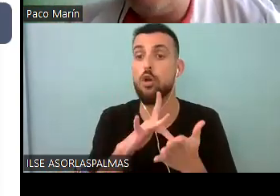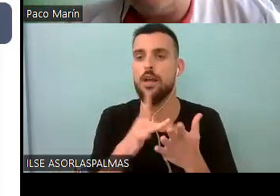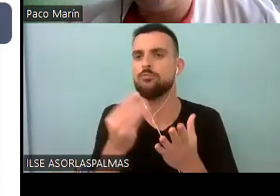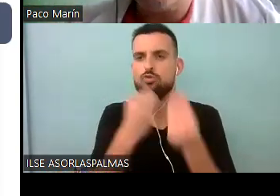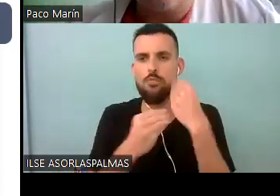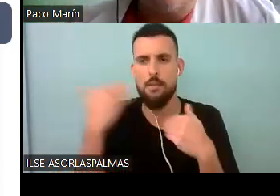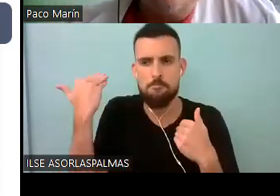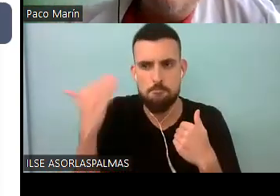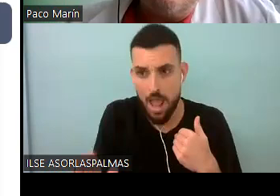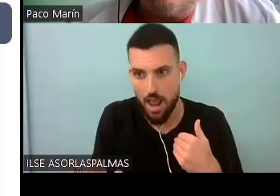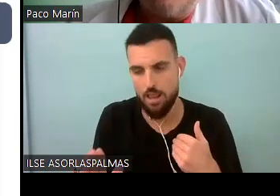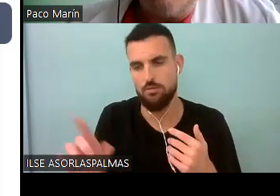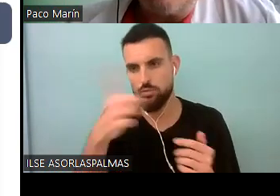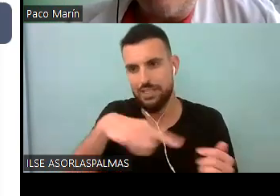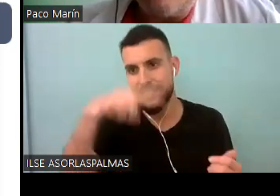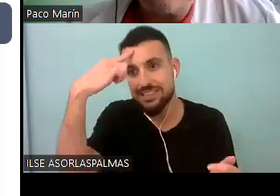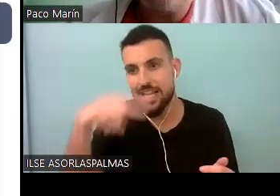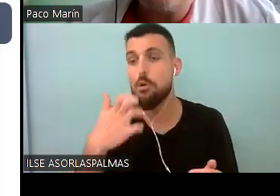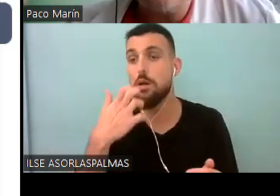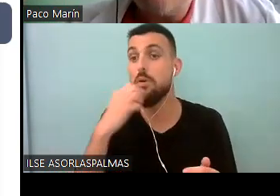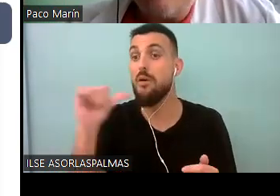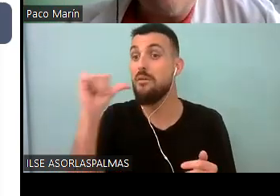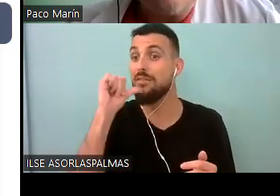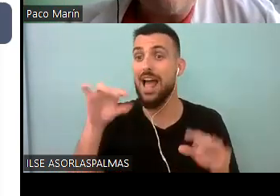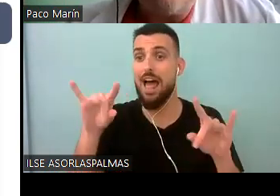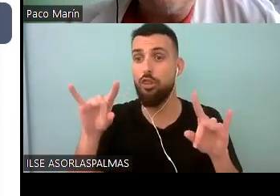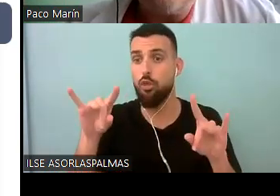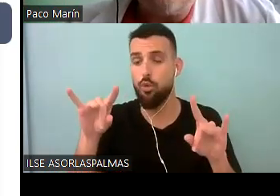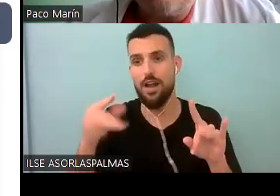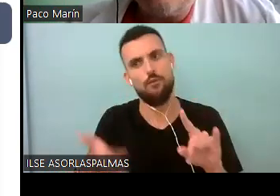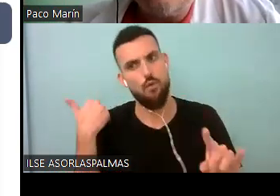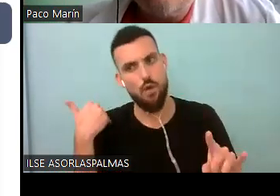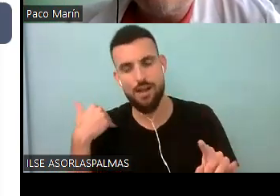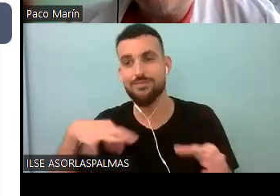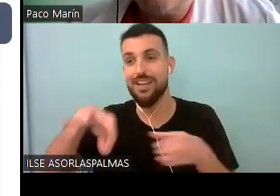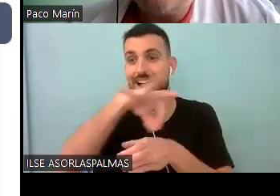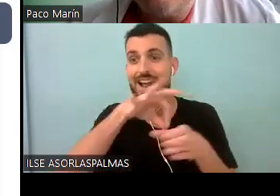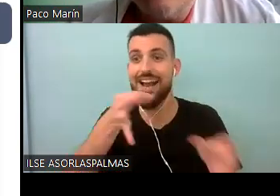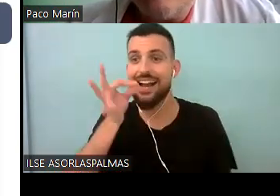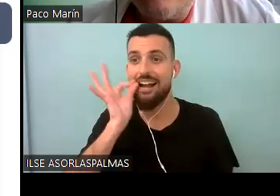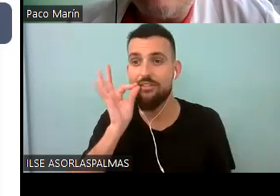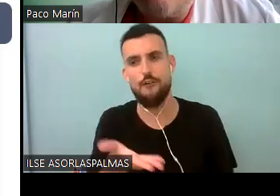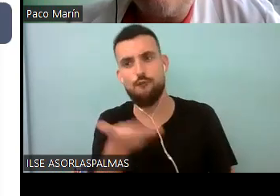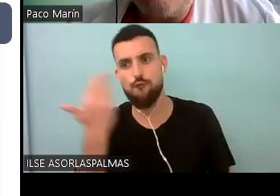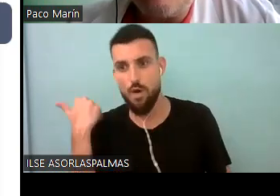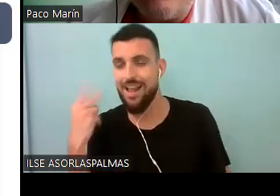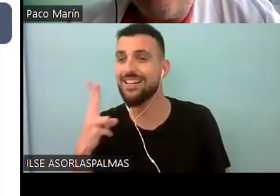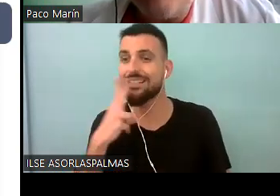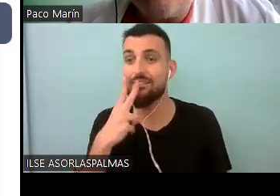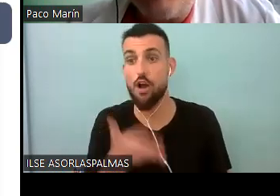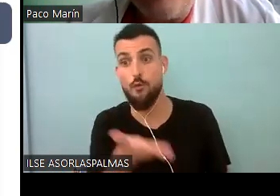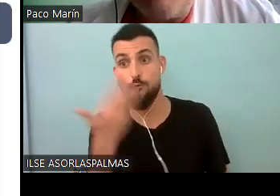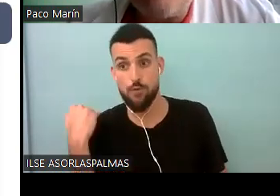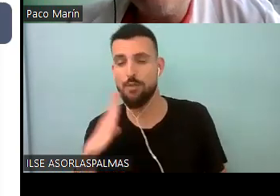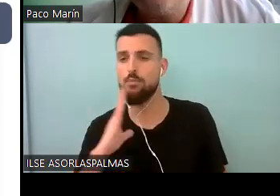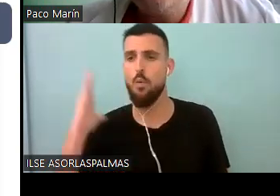Sabéis que deberíamos evitar las bebidas azucaradas, por ejemplo, el café, el tabaco también suponen una disminución en la densidad mineral ósea,